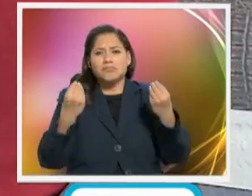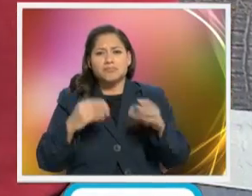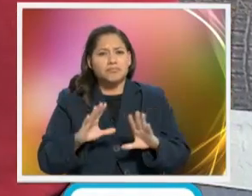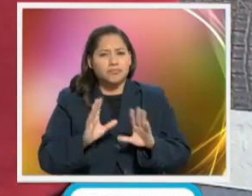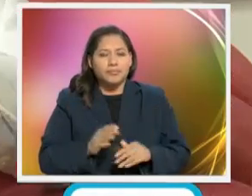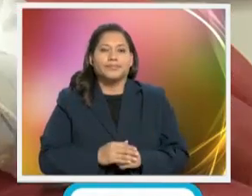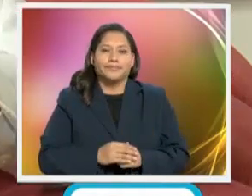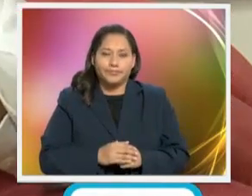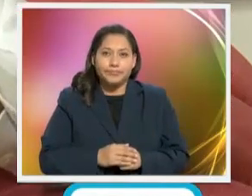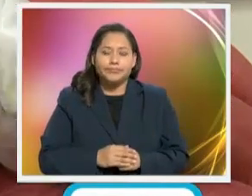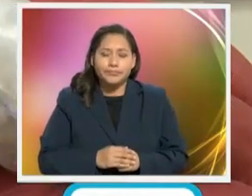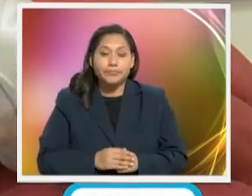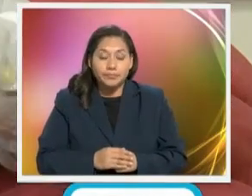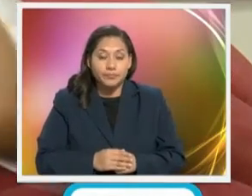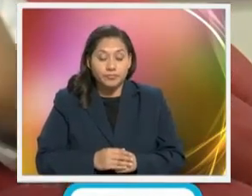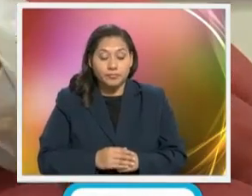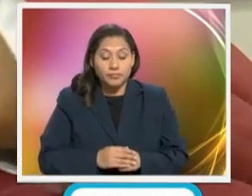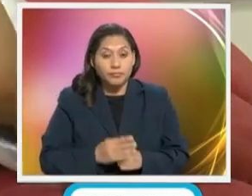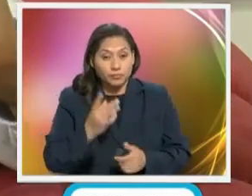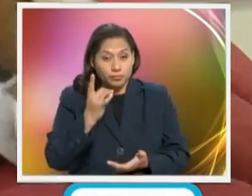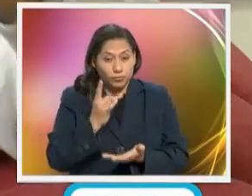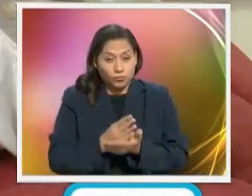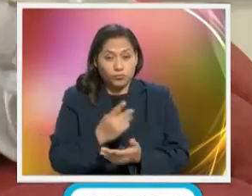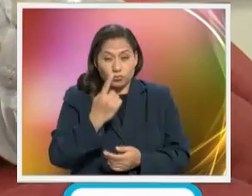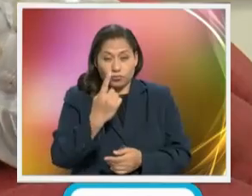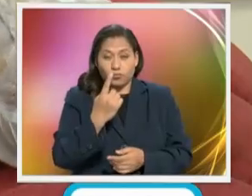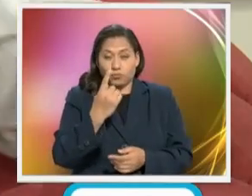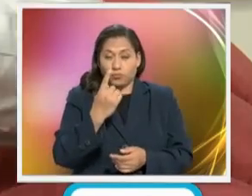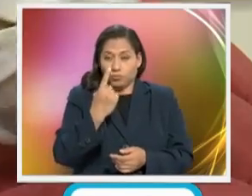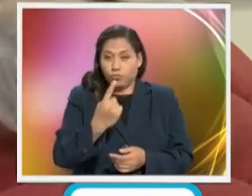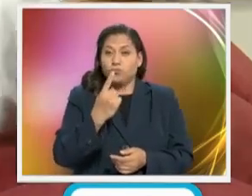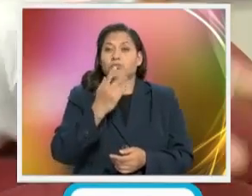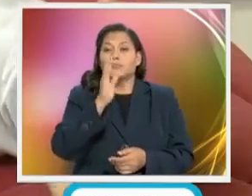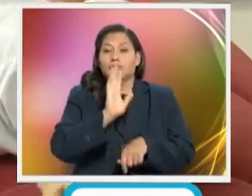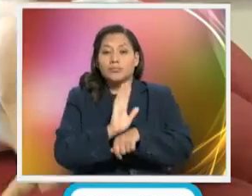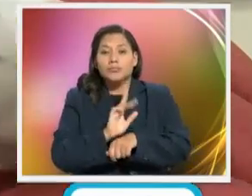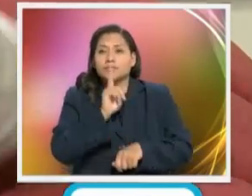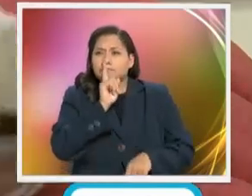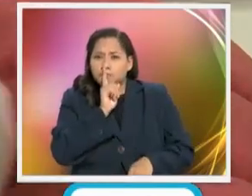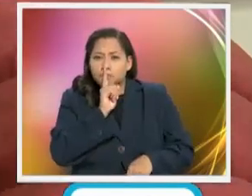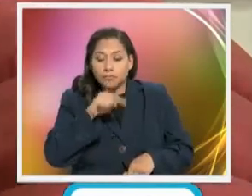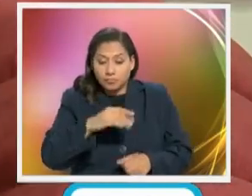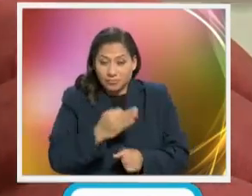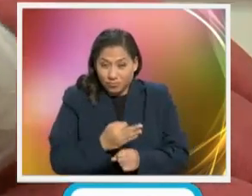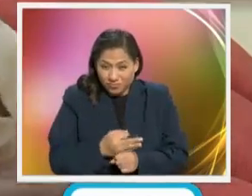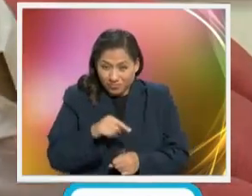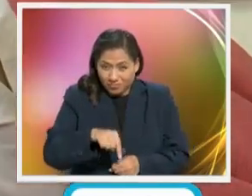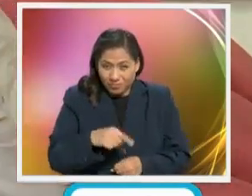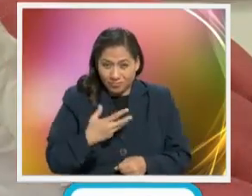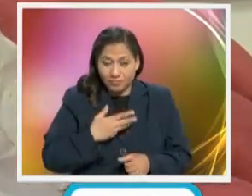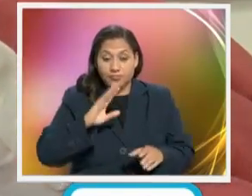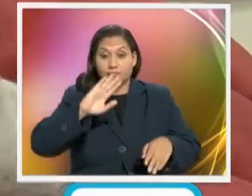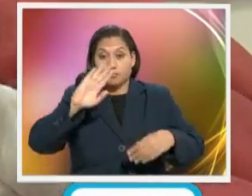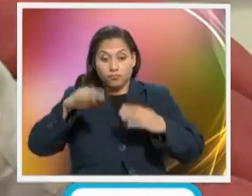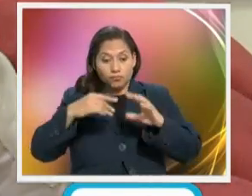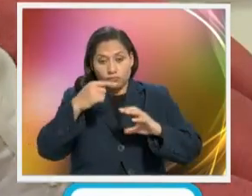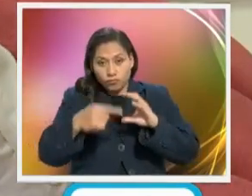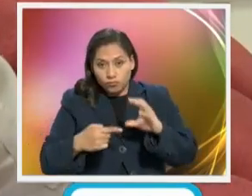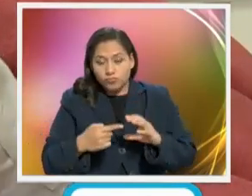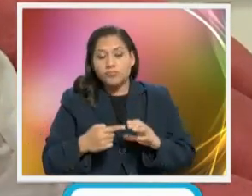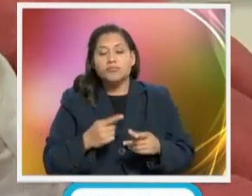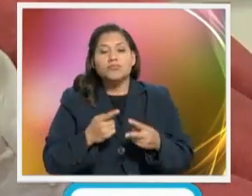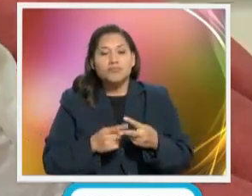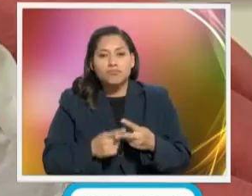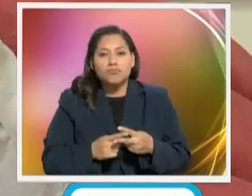Mira, tenemos el único cine mudo que llegó hasta nuestros días del planeta, planetariamente. Sí. La estadística